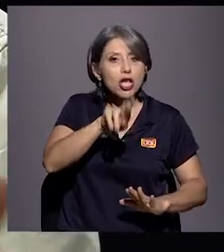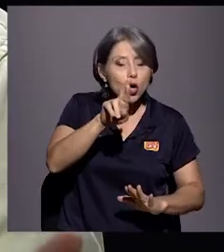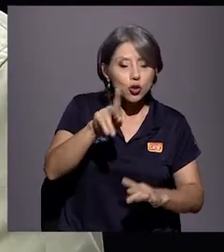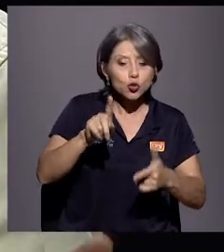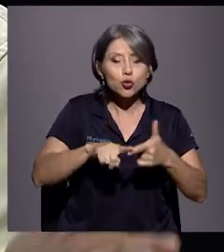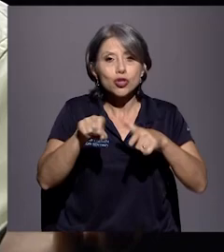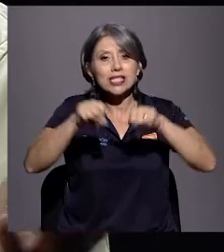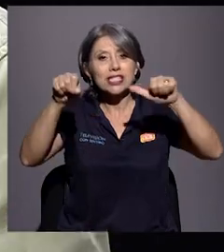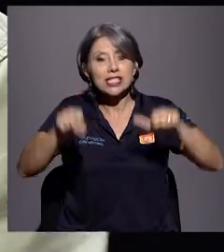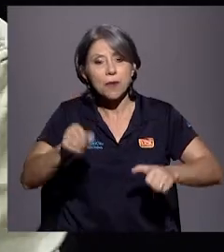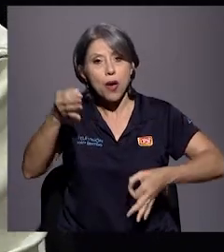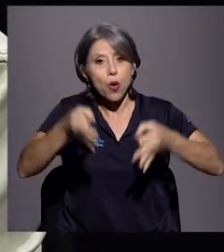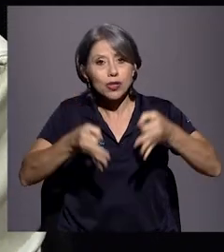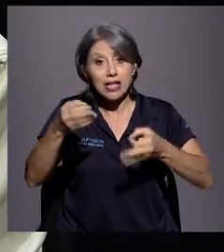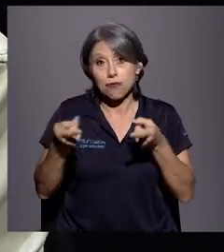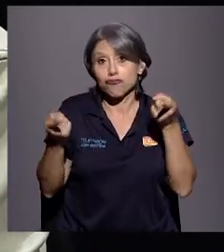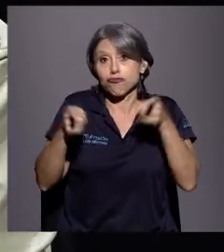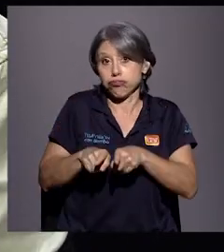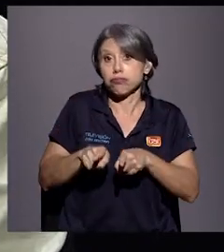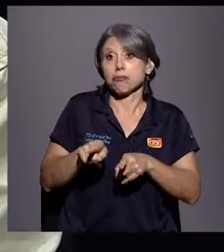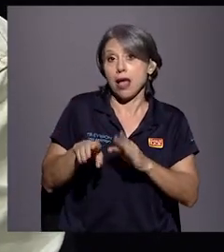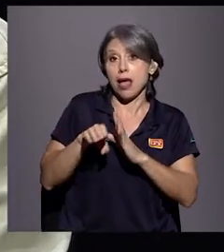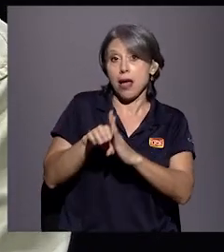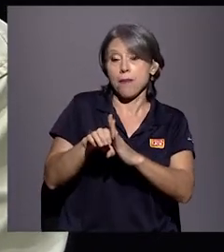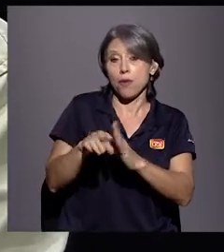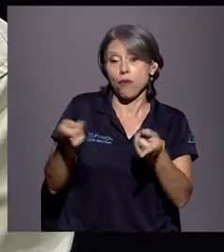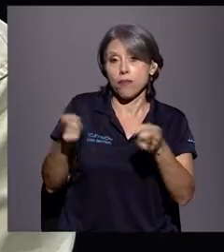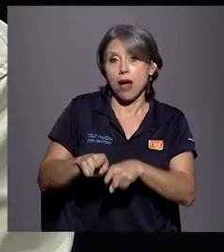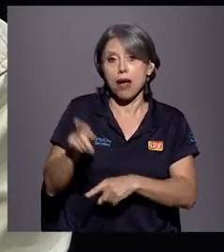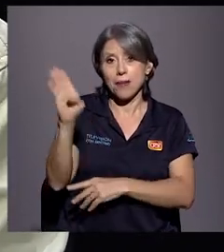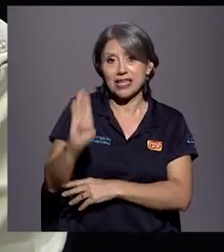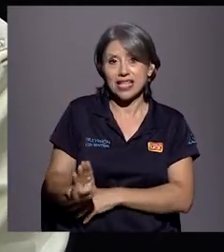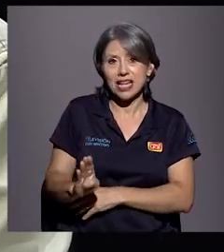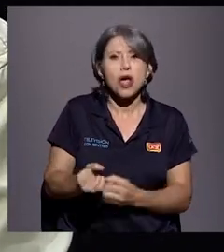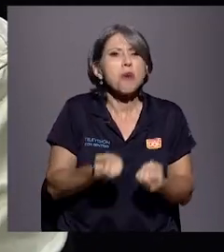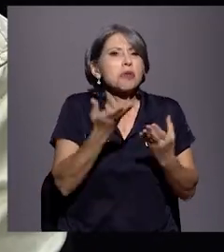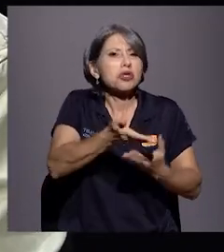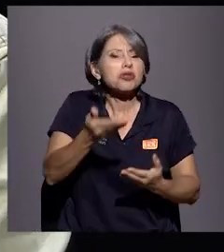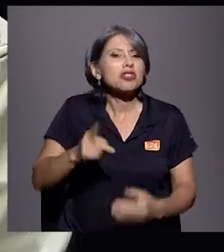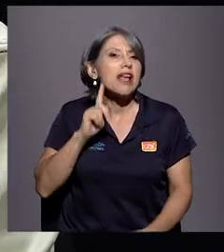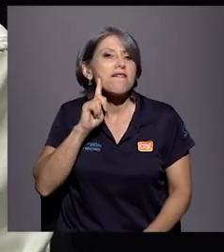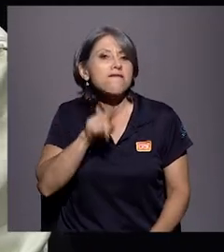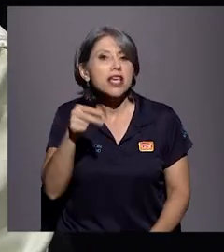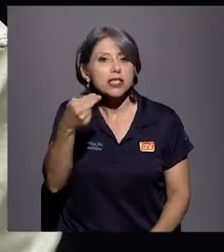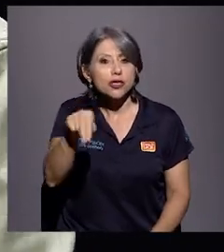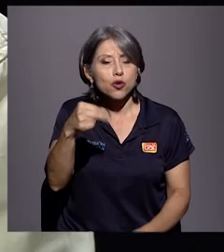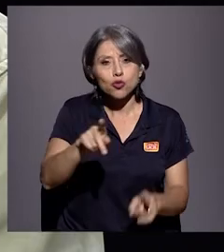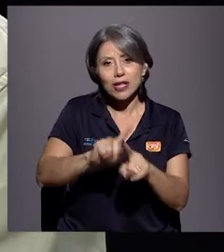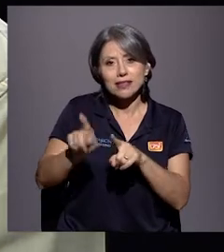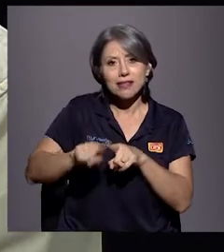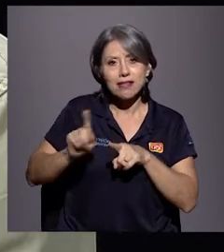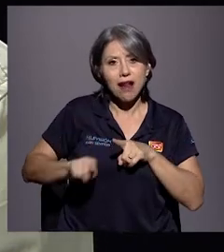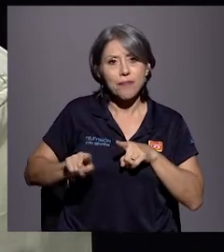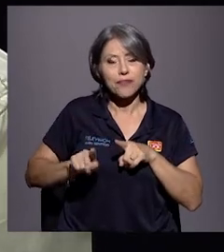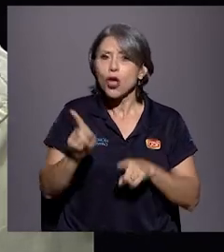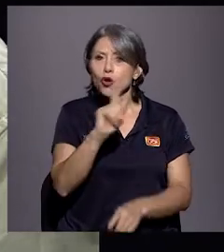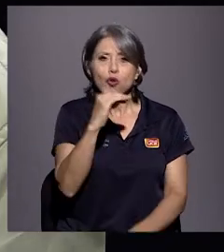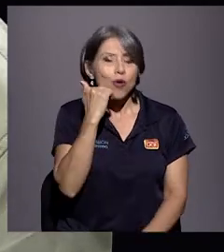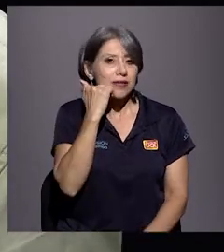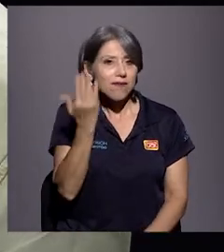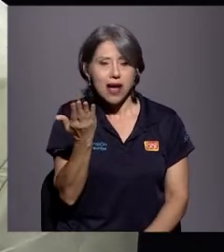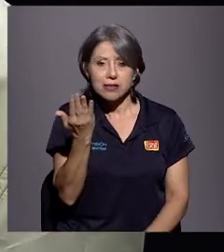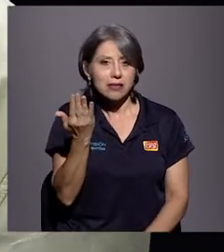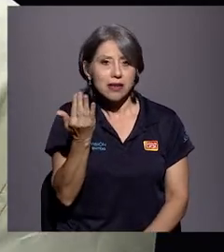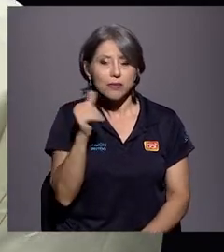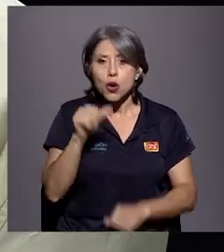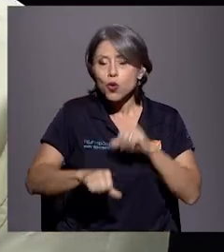sistema judiciario, como fue el caso en Brasil, uh-huh, muchos otros instrumentos, los fake news, etc. Entonces, realmente no es fácil